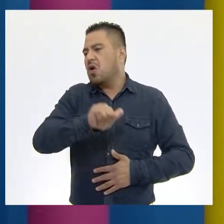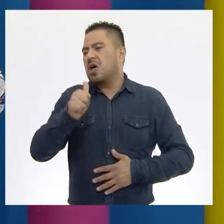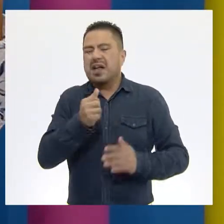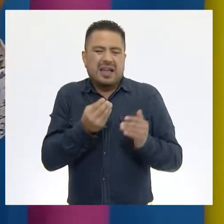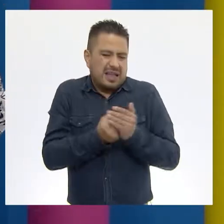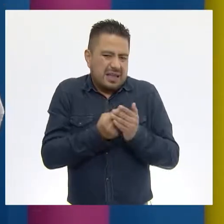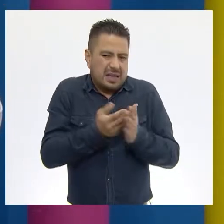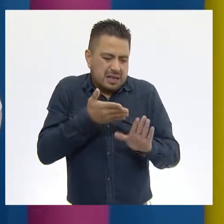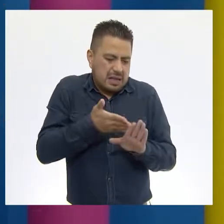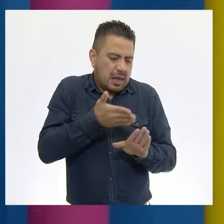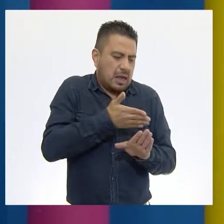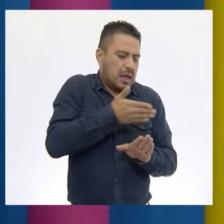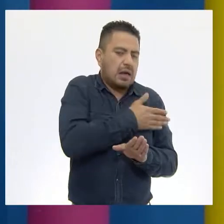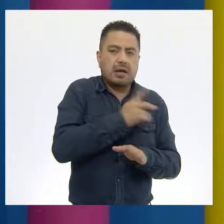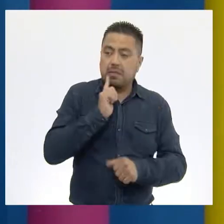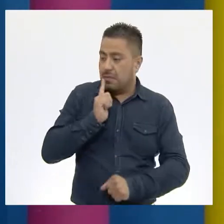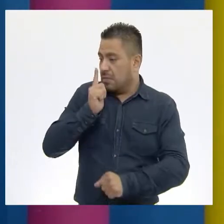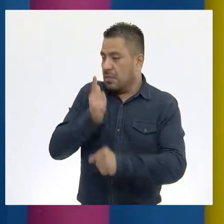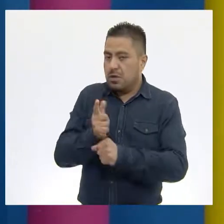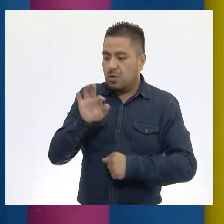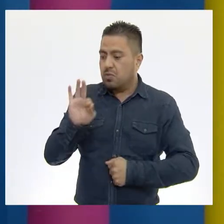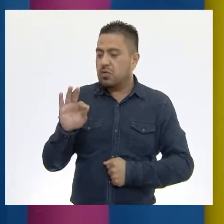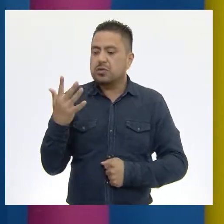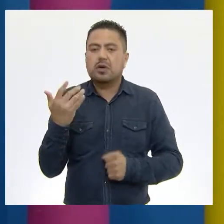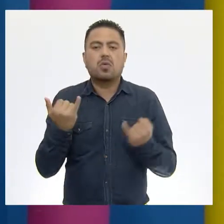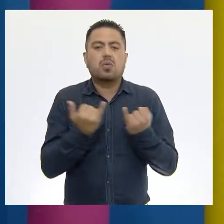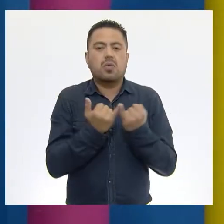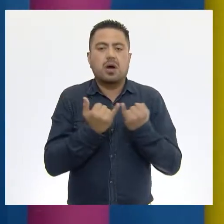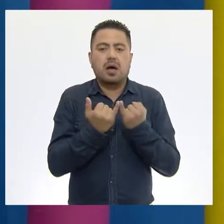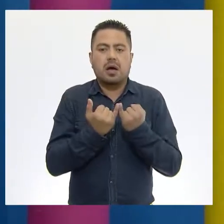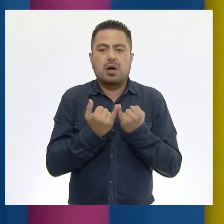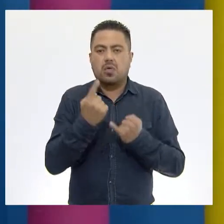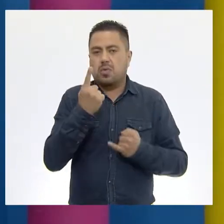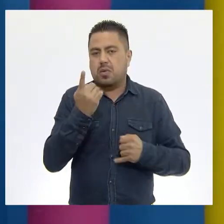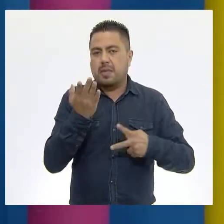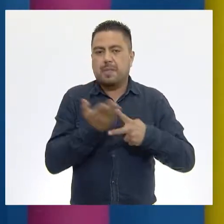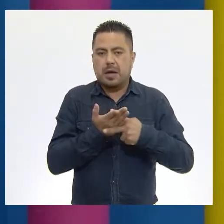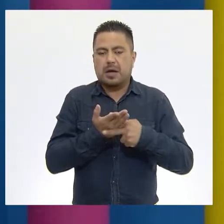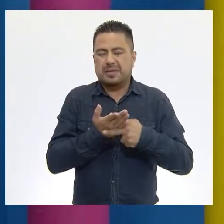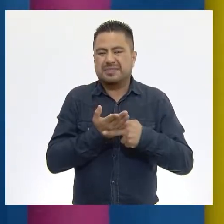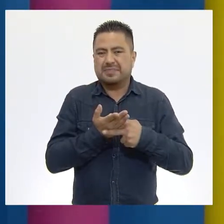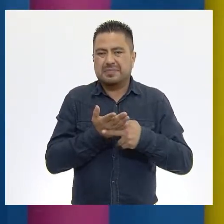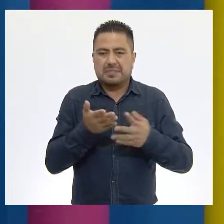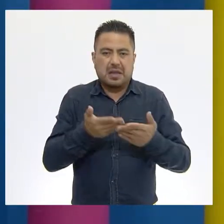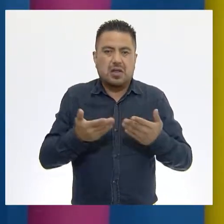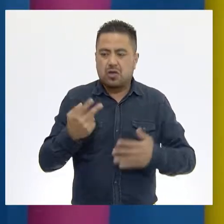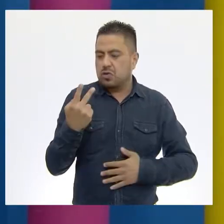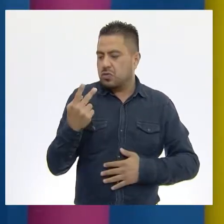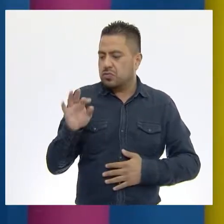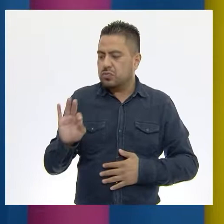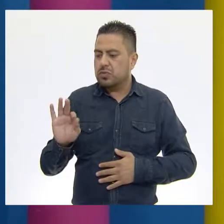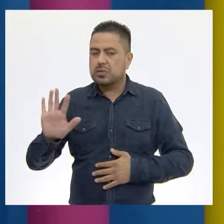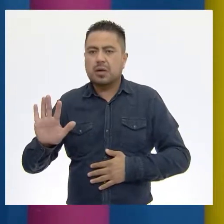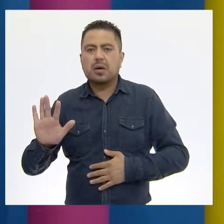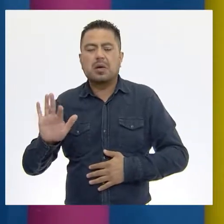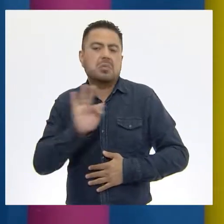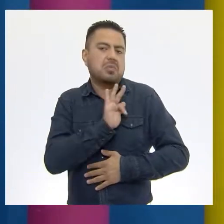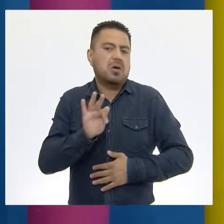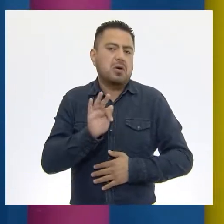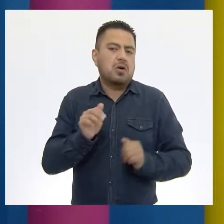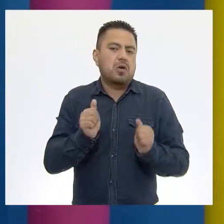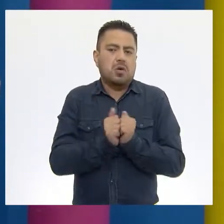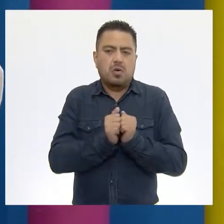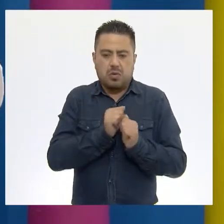clases anteriores habíamos visto que el punto 5 es igual a 1/2. Entonces el 2.5 podemos verlo como